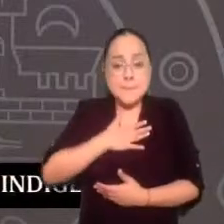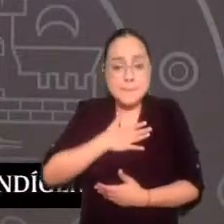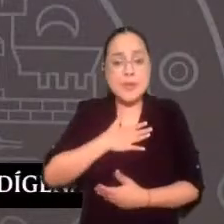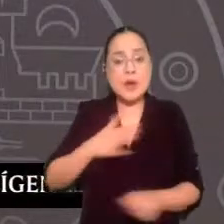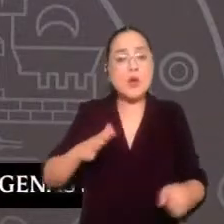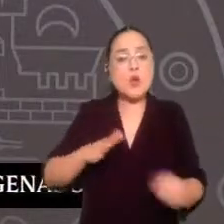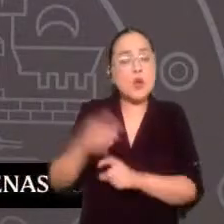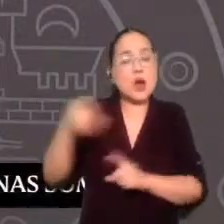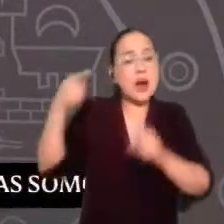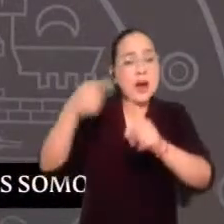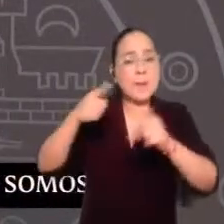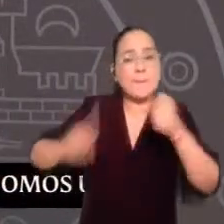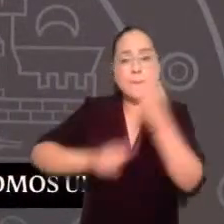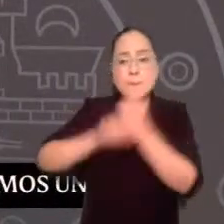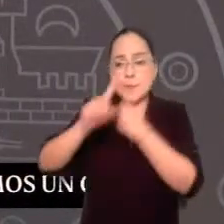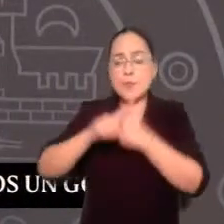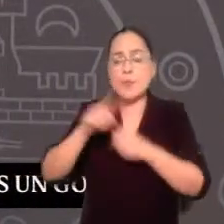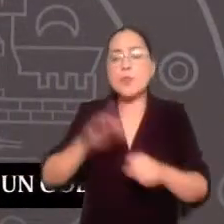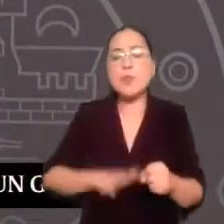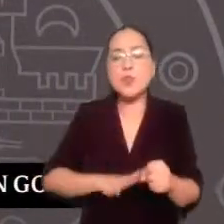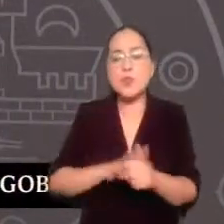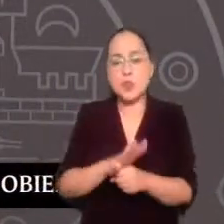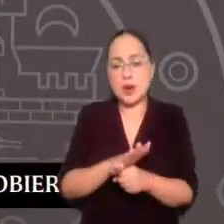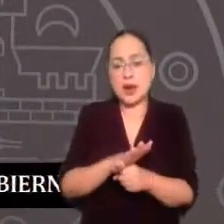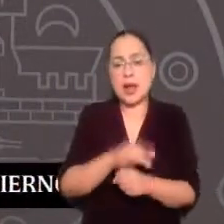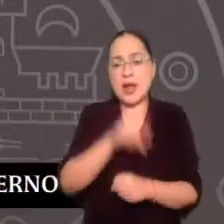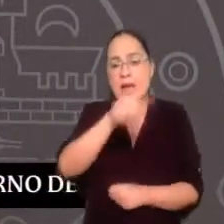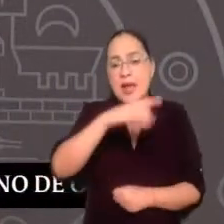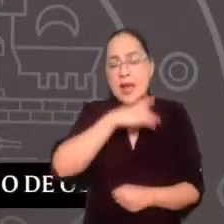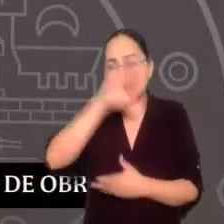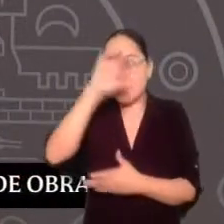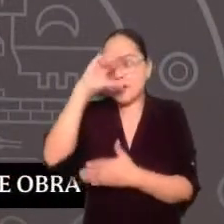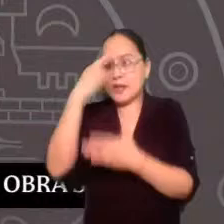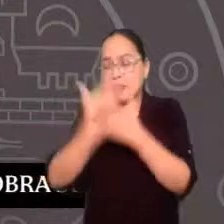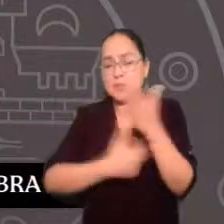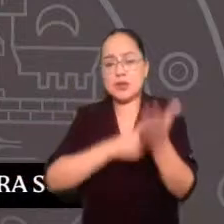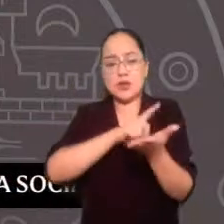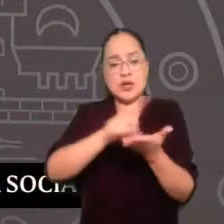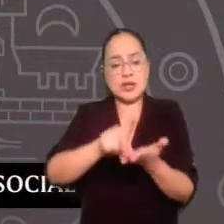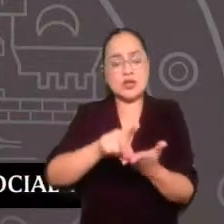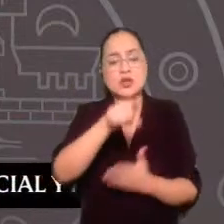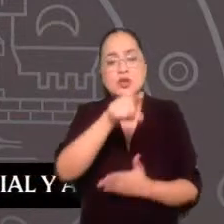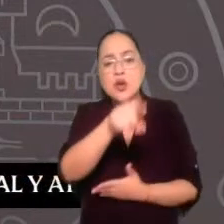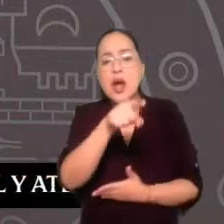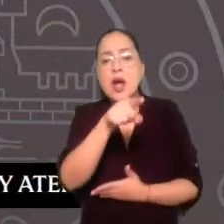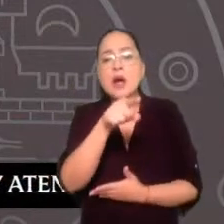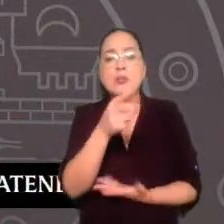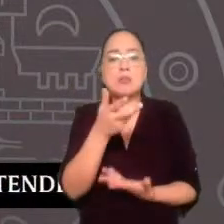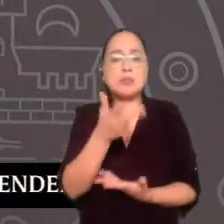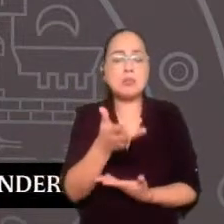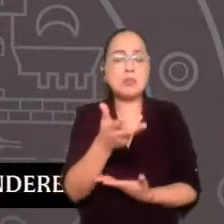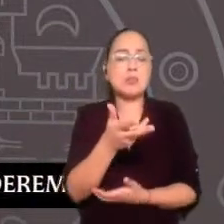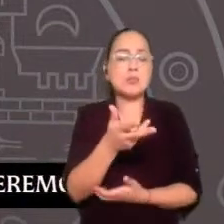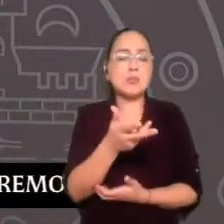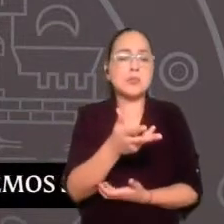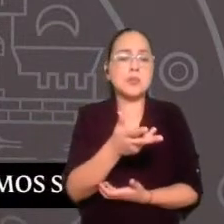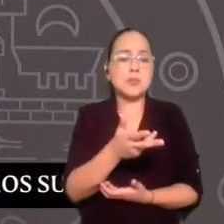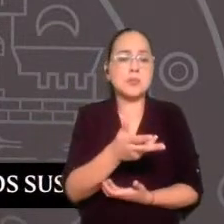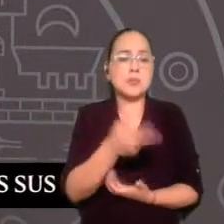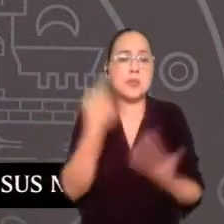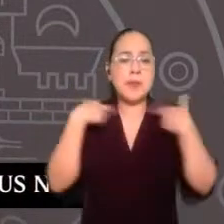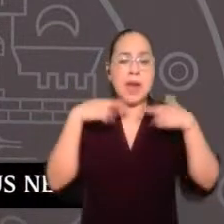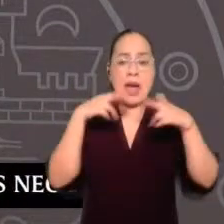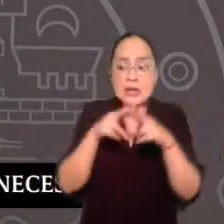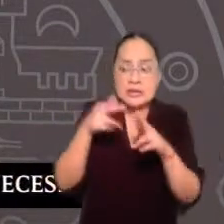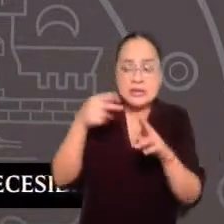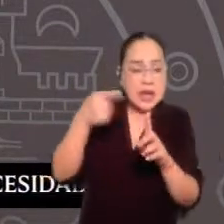asunto en donde le violaron sus derechos a la a la maestra fulana y